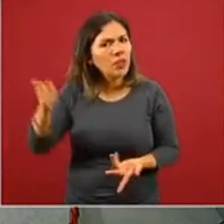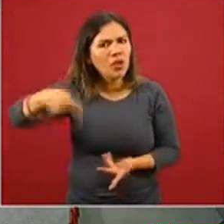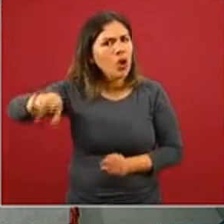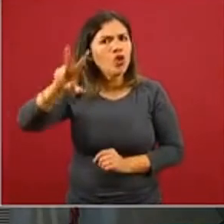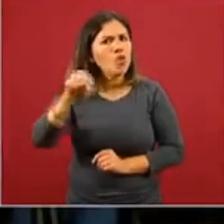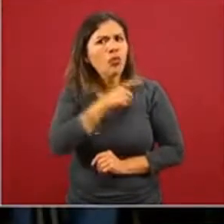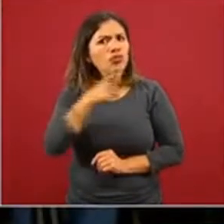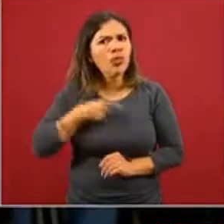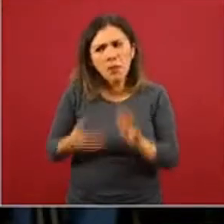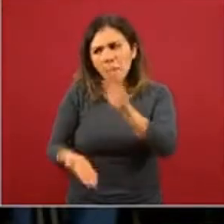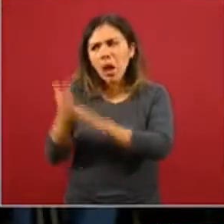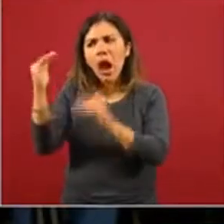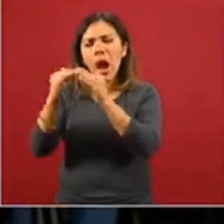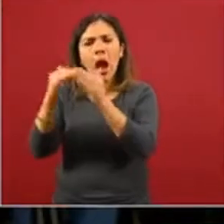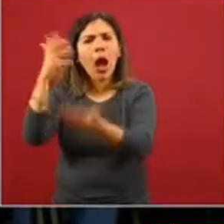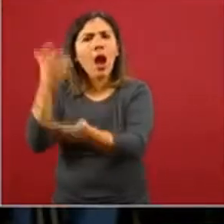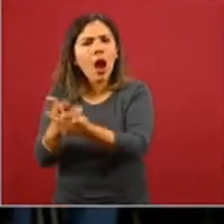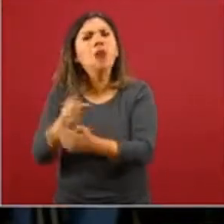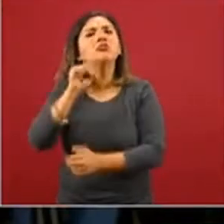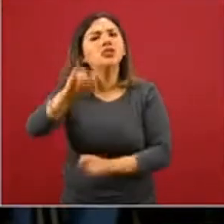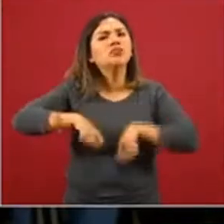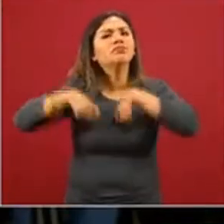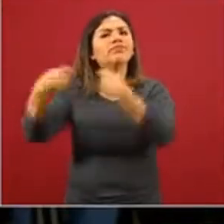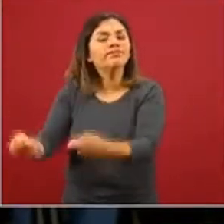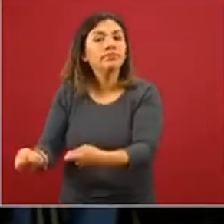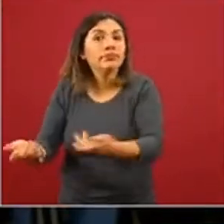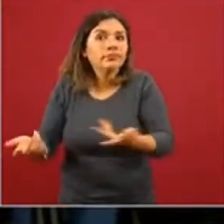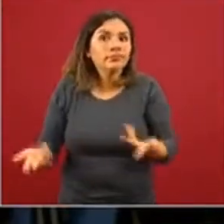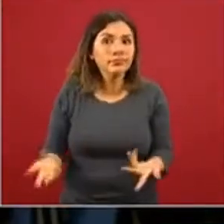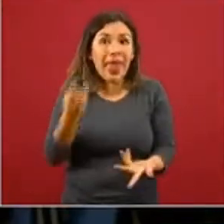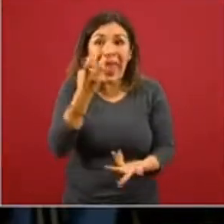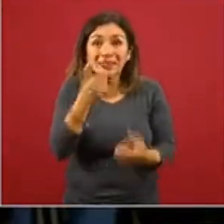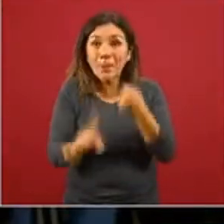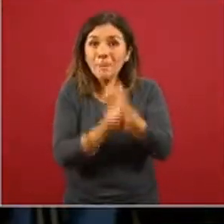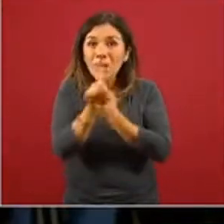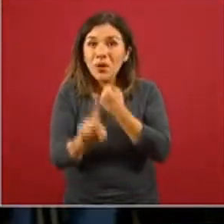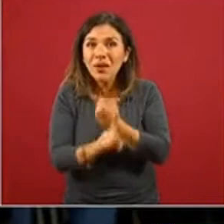merecían haberse ido a casa y se fueron. Pero bueno, el